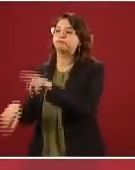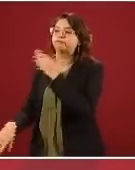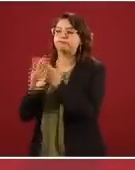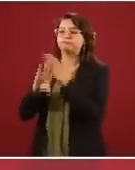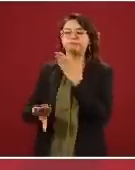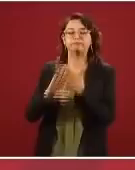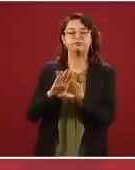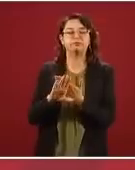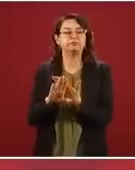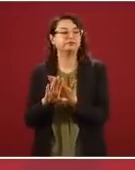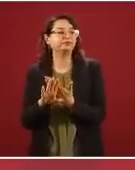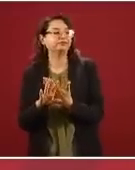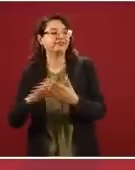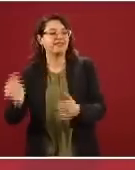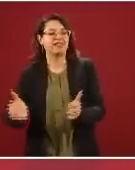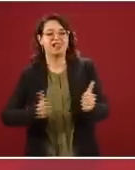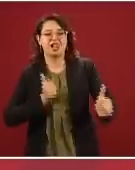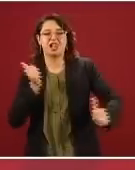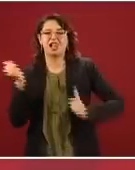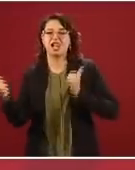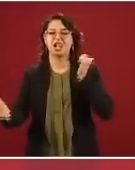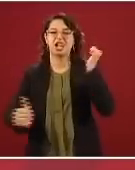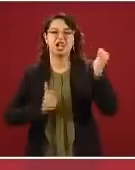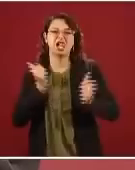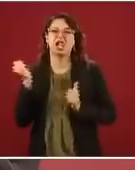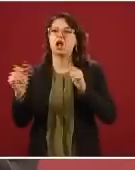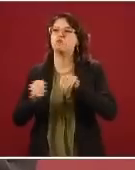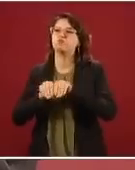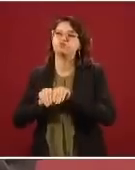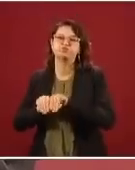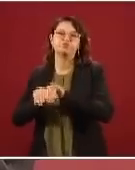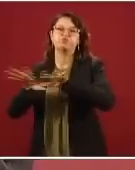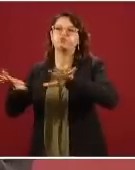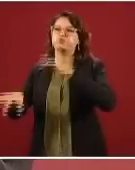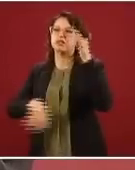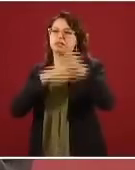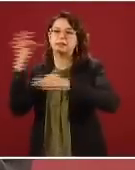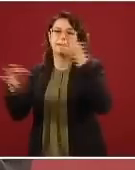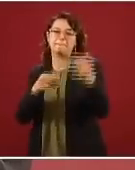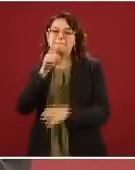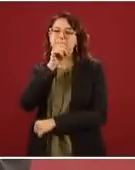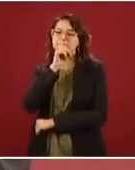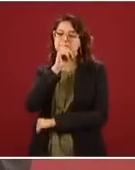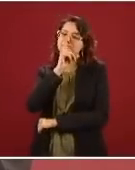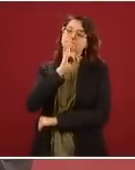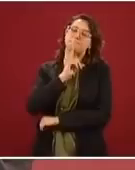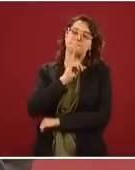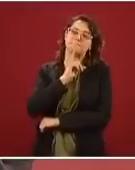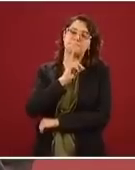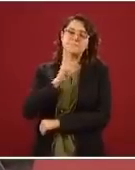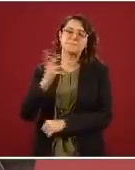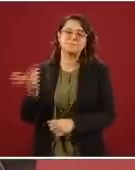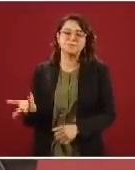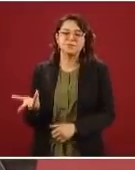aprovechan cualquier circunstancia para generar campañas